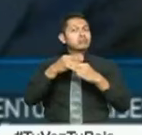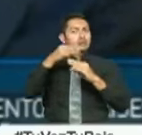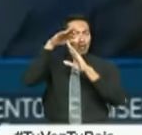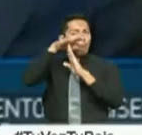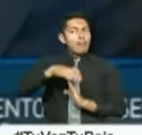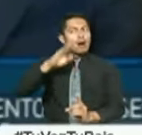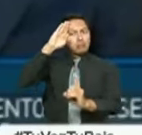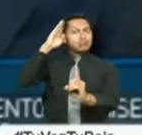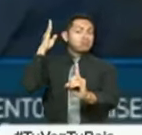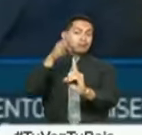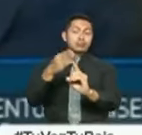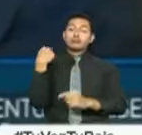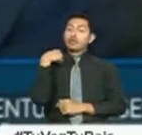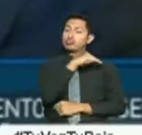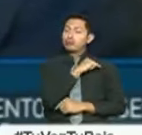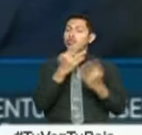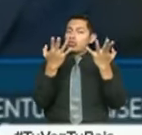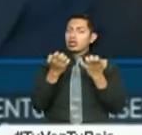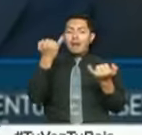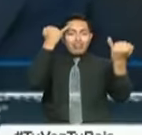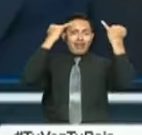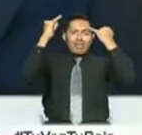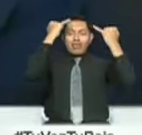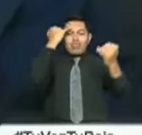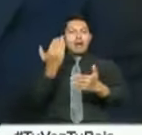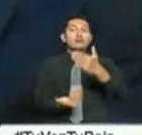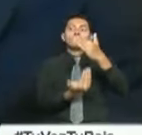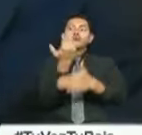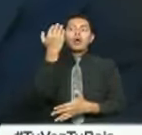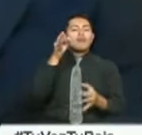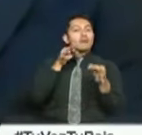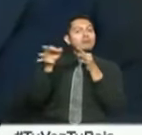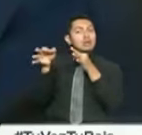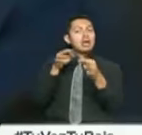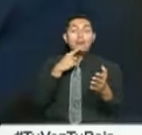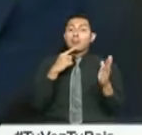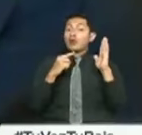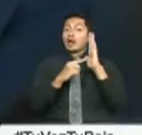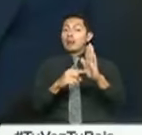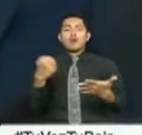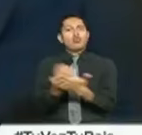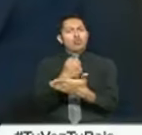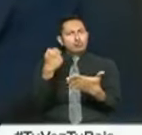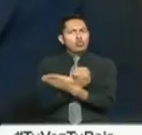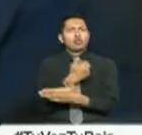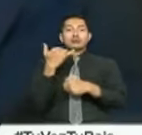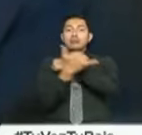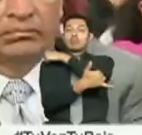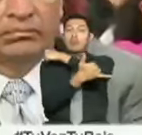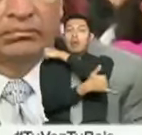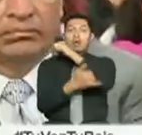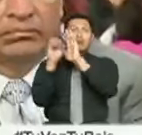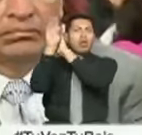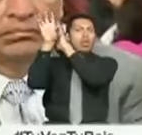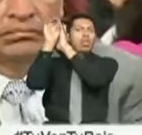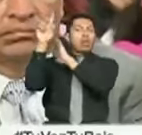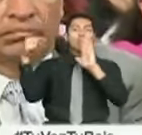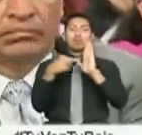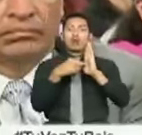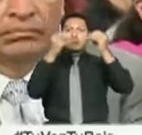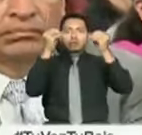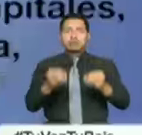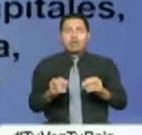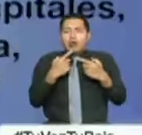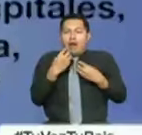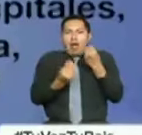históricas. Nosotros estamos queriendo introducir nuevos elementos. ¿Cómo por ejemplo? Como por ejemplo la lucha en contra de los paraísos fiscales. En este